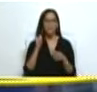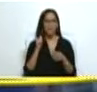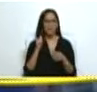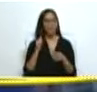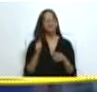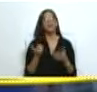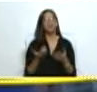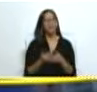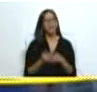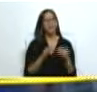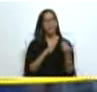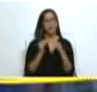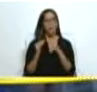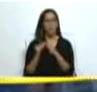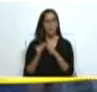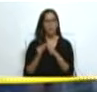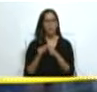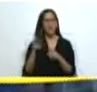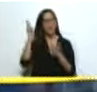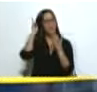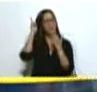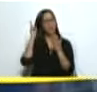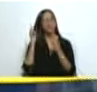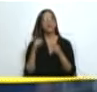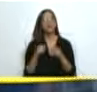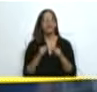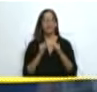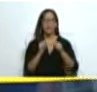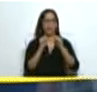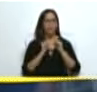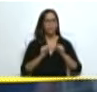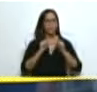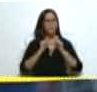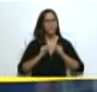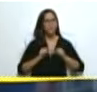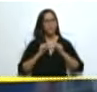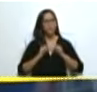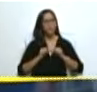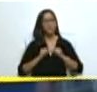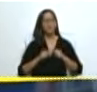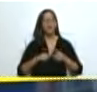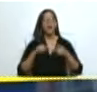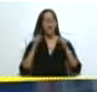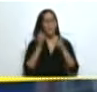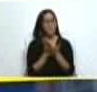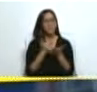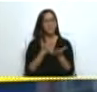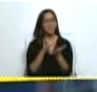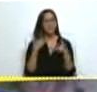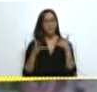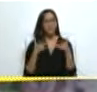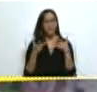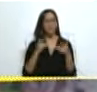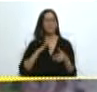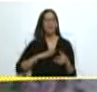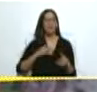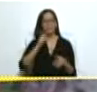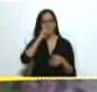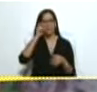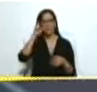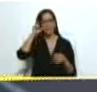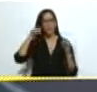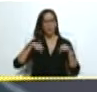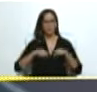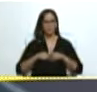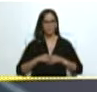que es de la comuna Indios Cumanagoto, que le va a dar continuidad a parte de esa actividad que nosotros estamos celebrando el día de hoy,